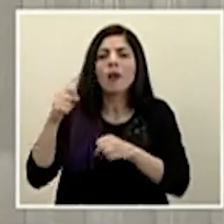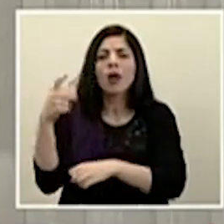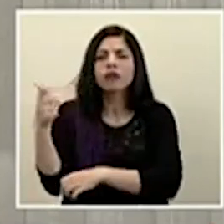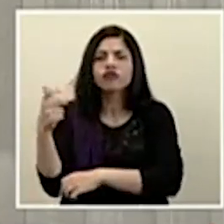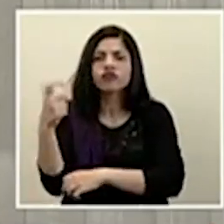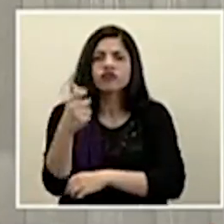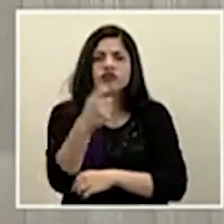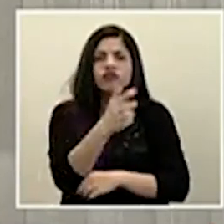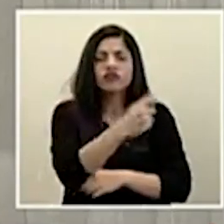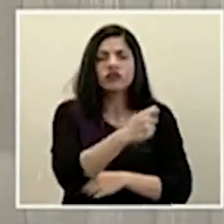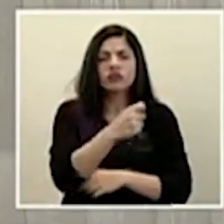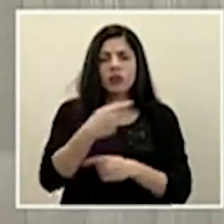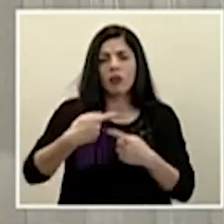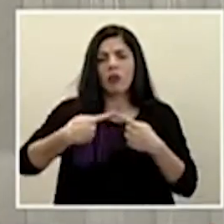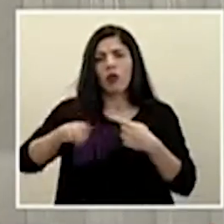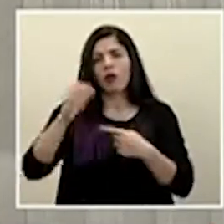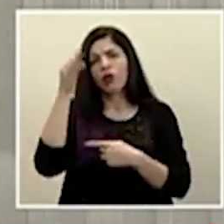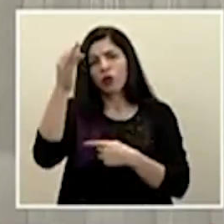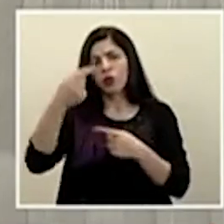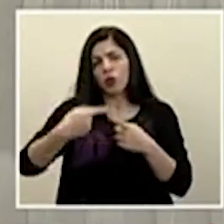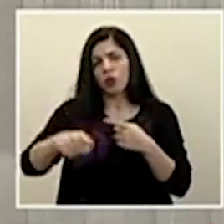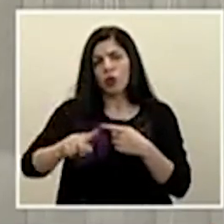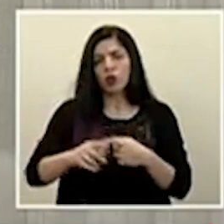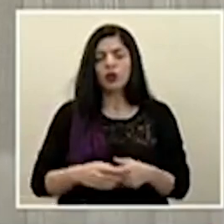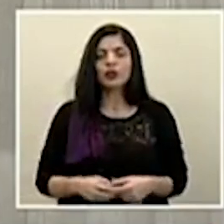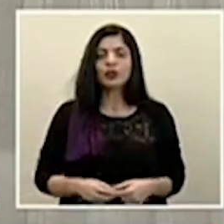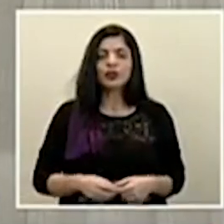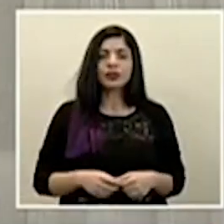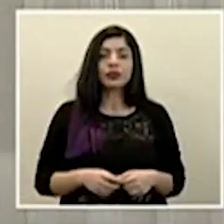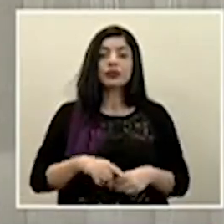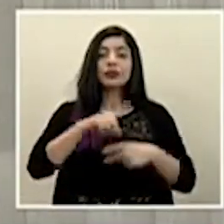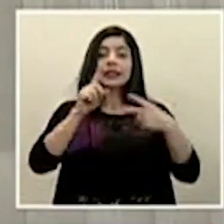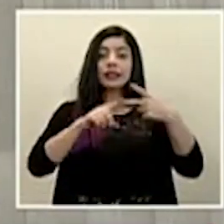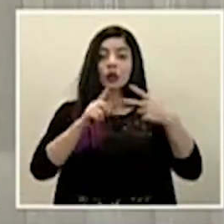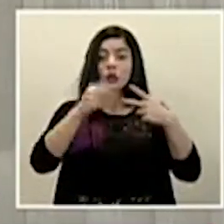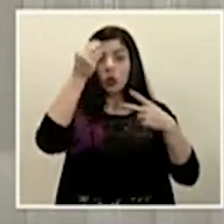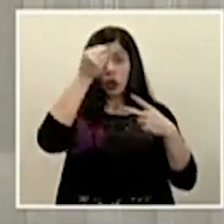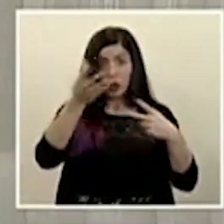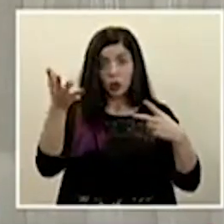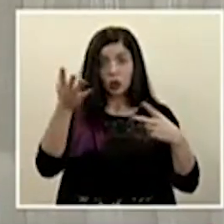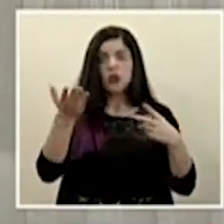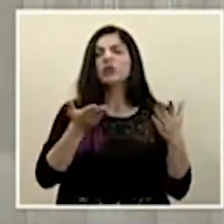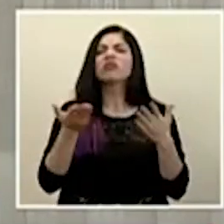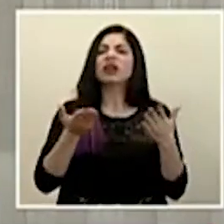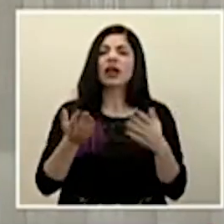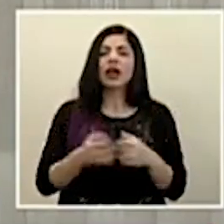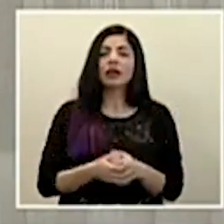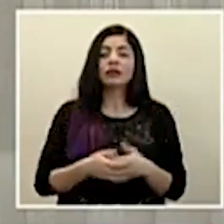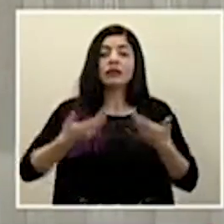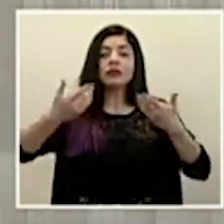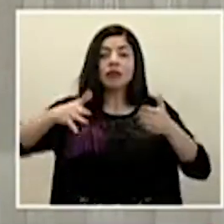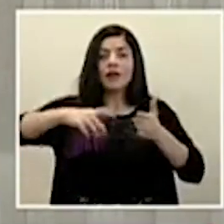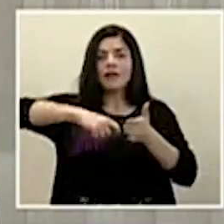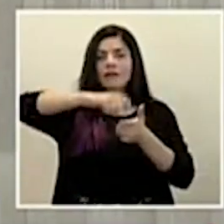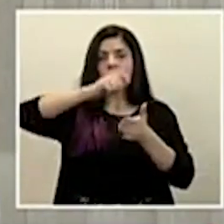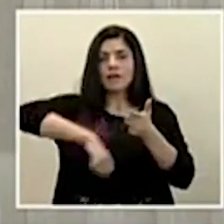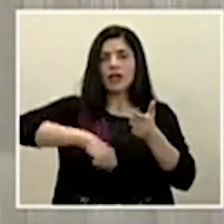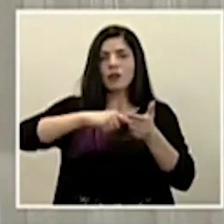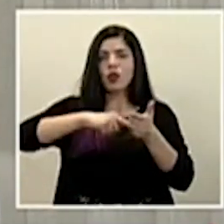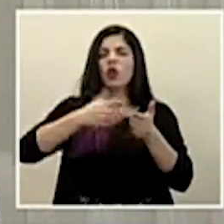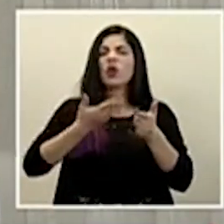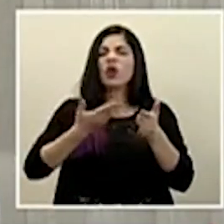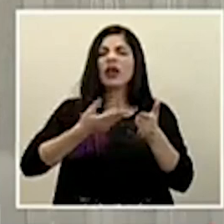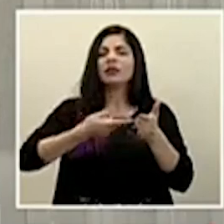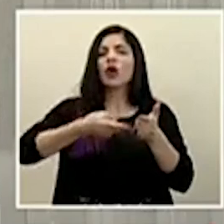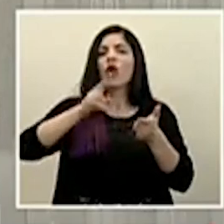en un futuro muy cercano. El segundo anuncio es que firmamos ya el contrato